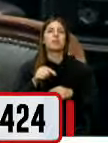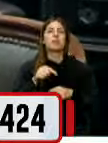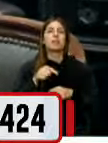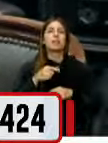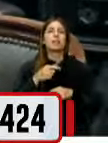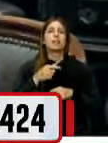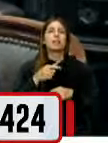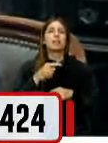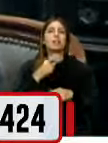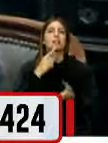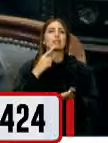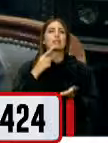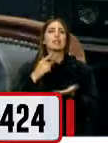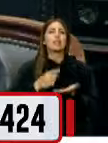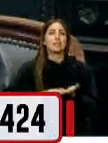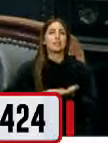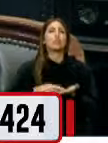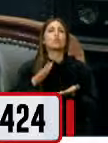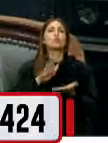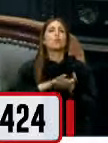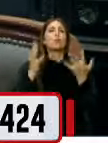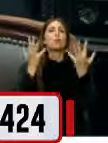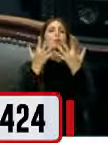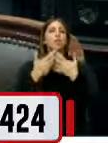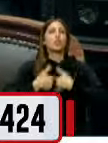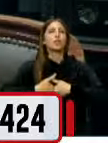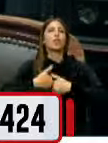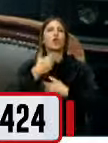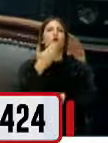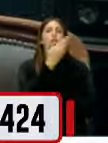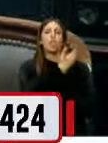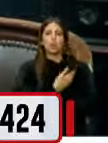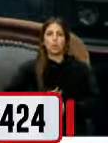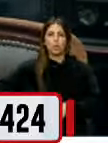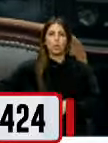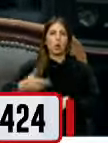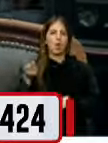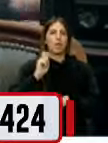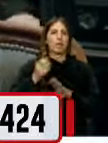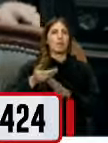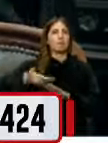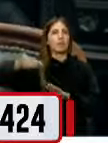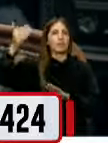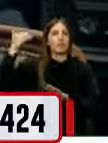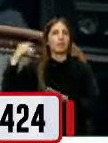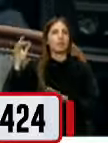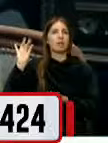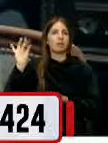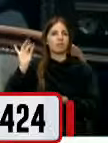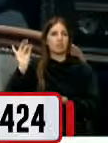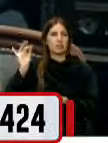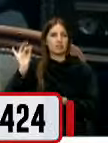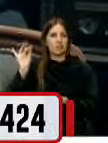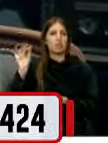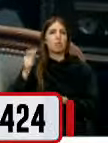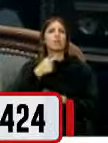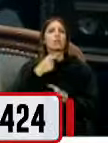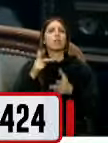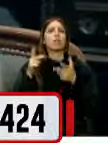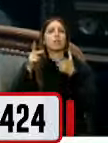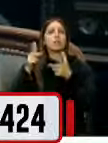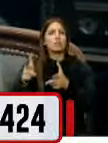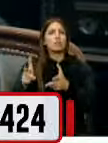del marco de la idea del gobierno, pero también es cierto de que muchas de las cosas que está proponiendo Milei en la ley de bases son cosas que él propuso en